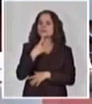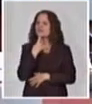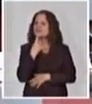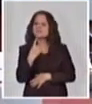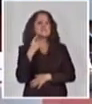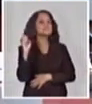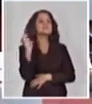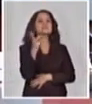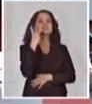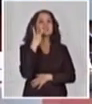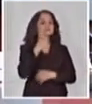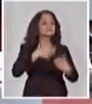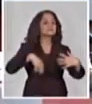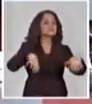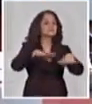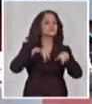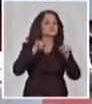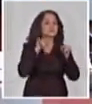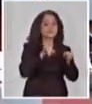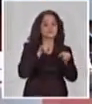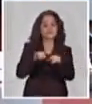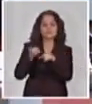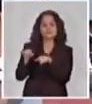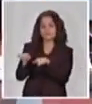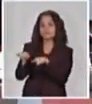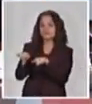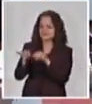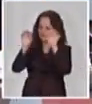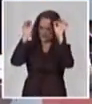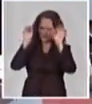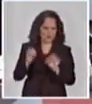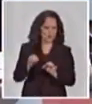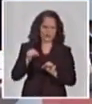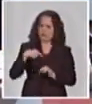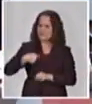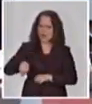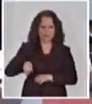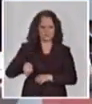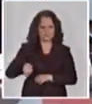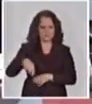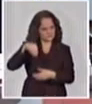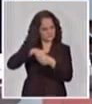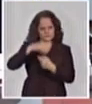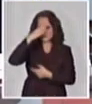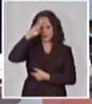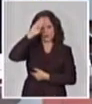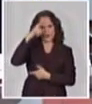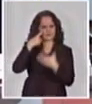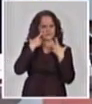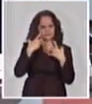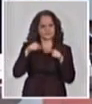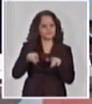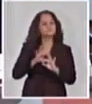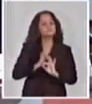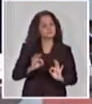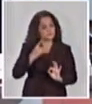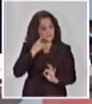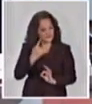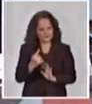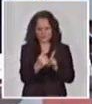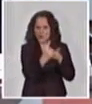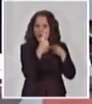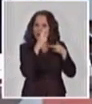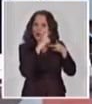tres fenómenos en Cuba que van a ocurrir bien importantes. Mira, uno,